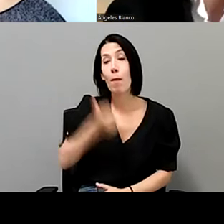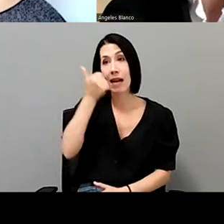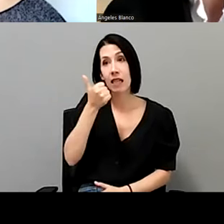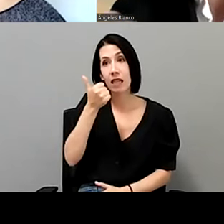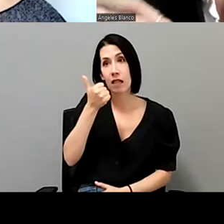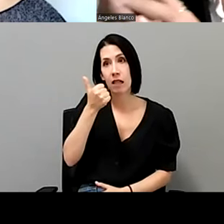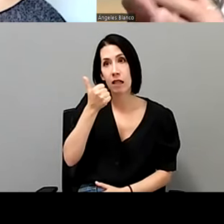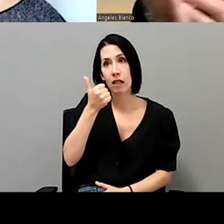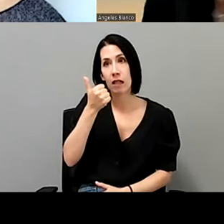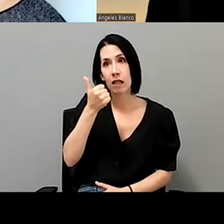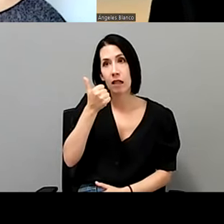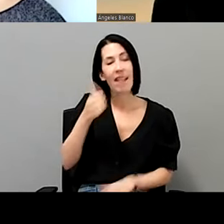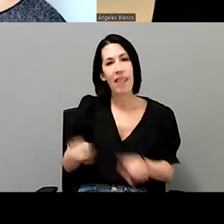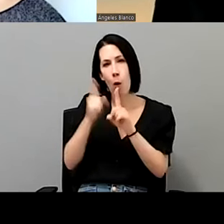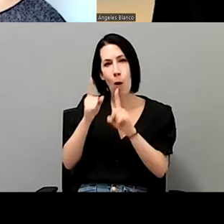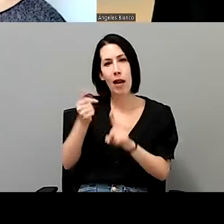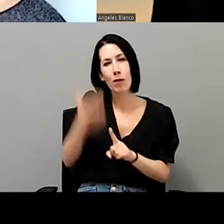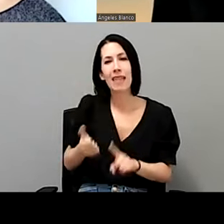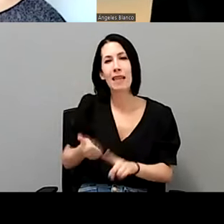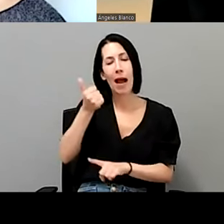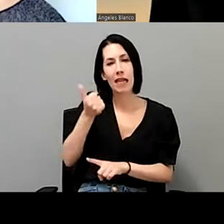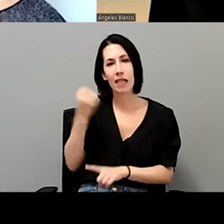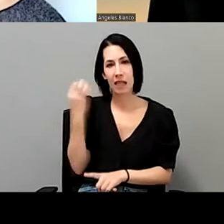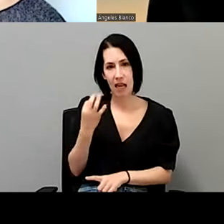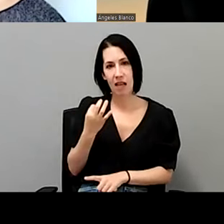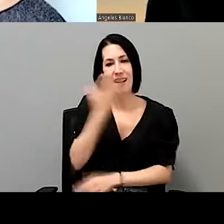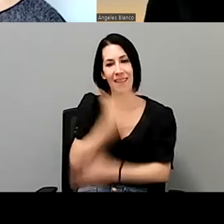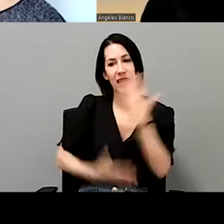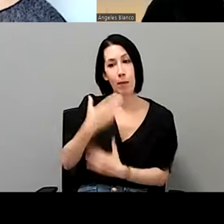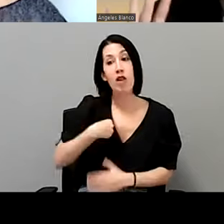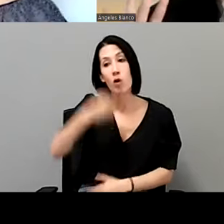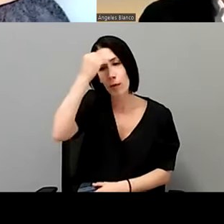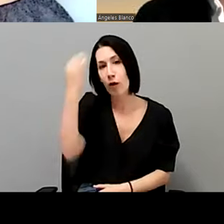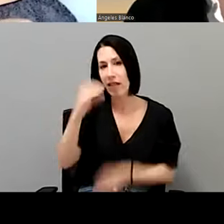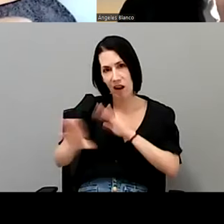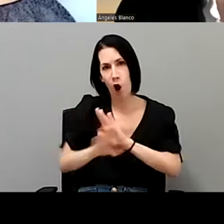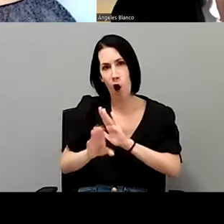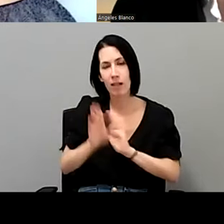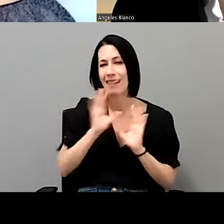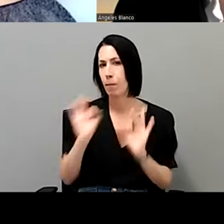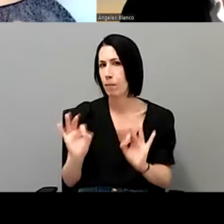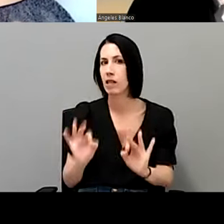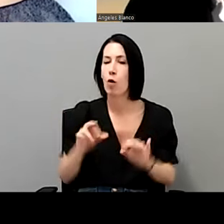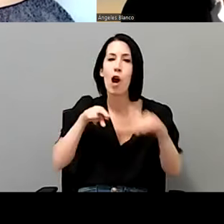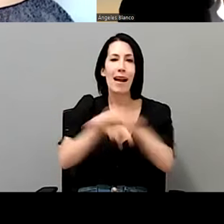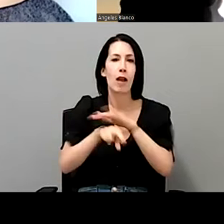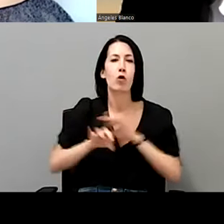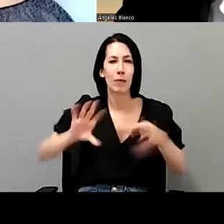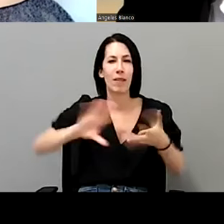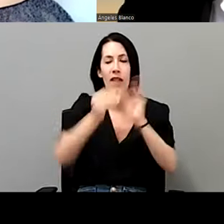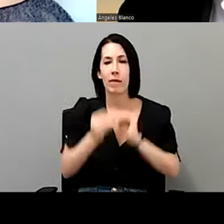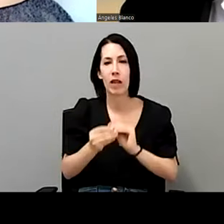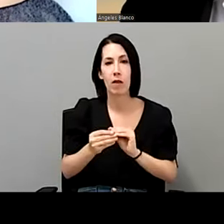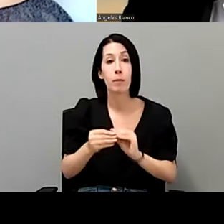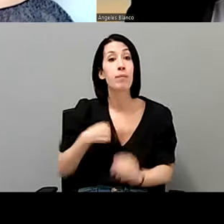el hecho de que cumplas 65 años, con lo cual se deberían mantener los recursos específicos. Eso como apunte que salía antes. No sé